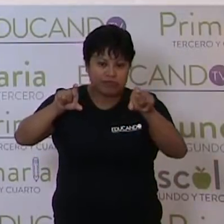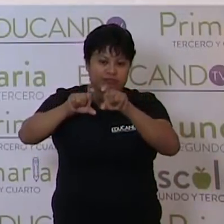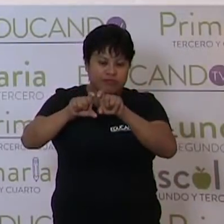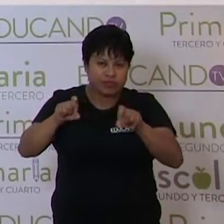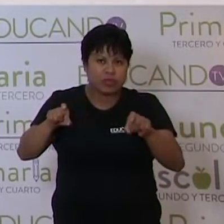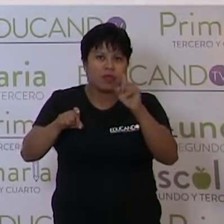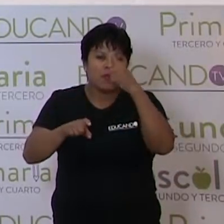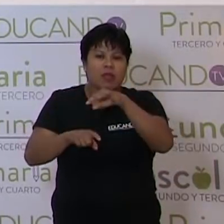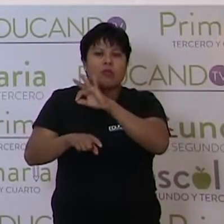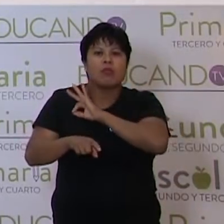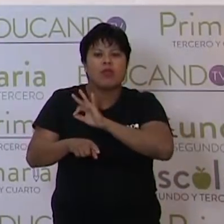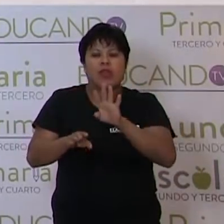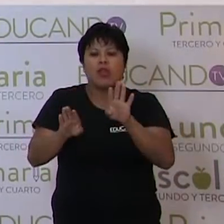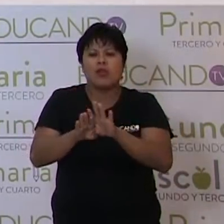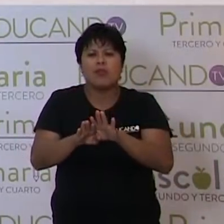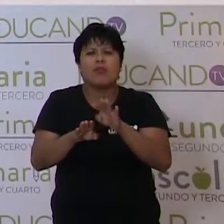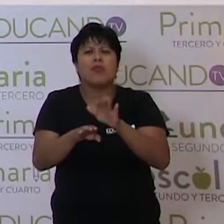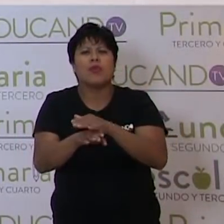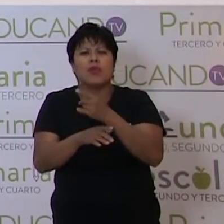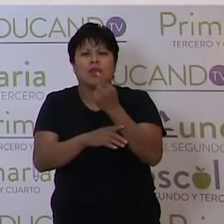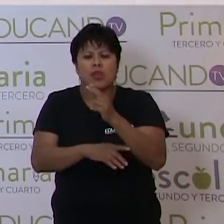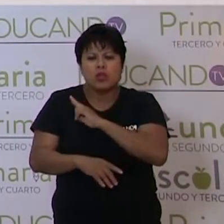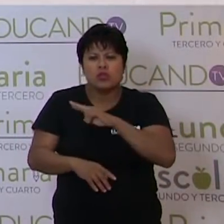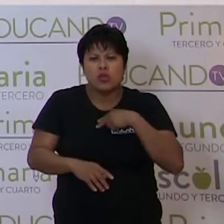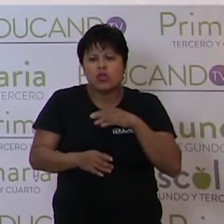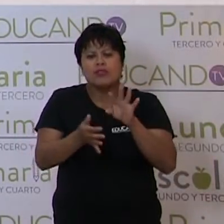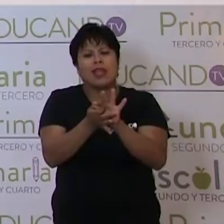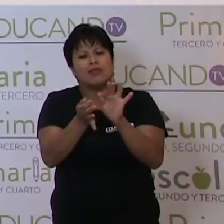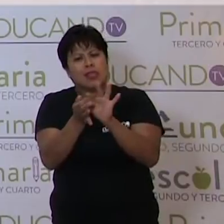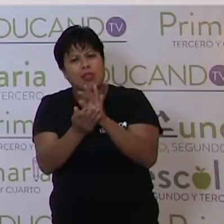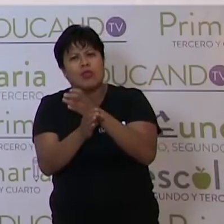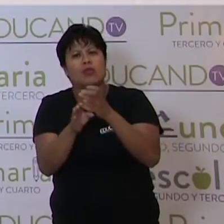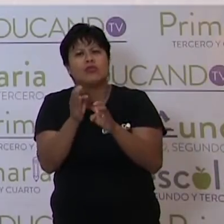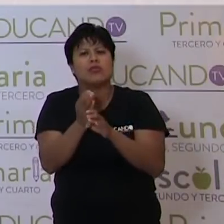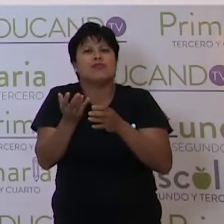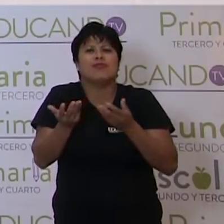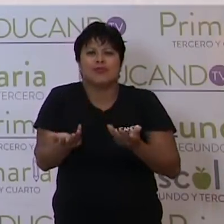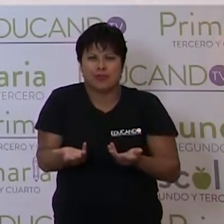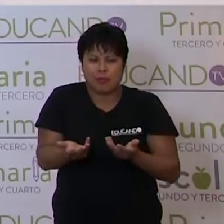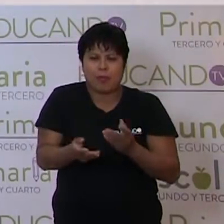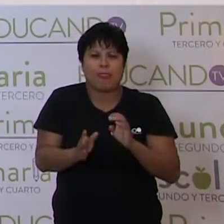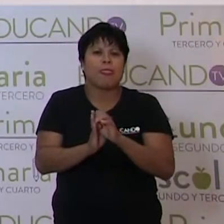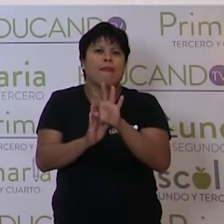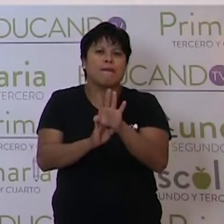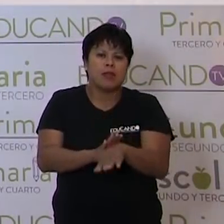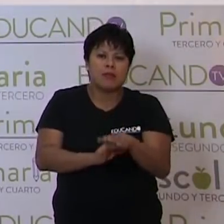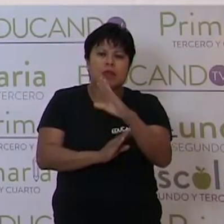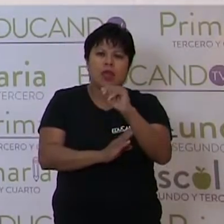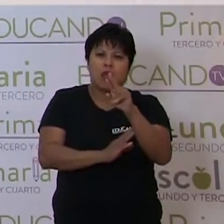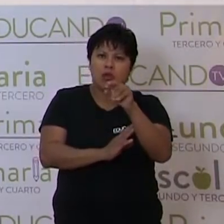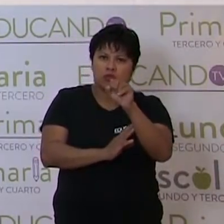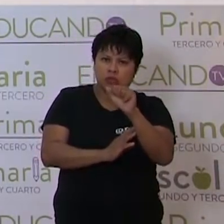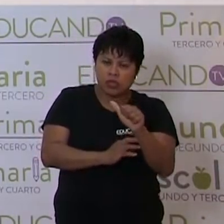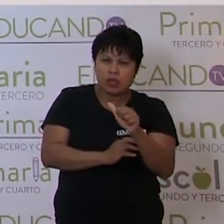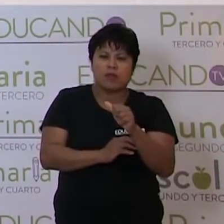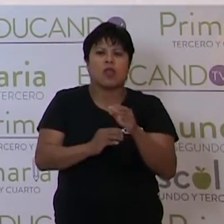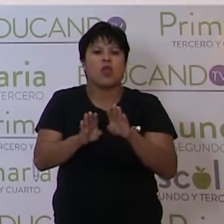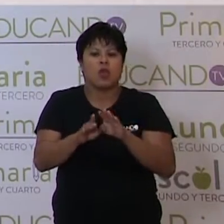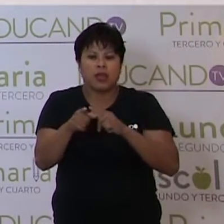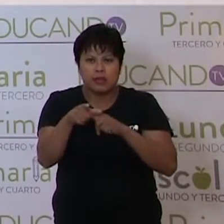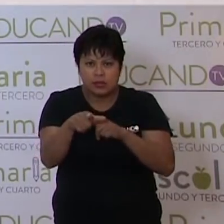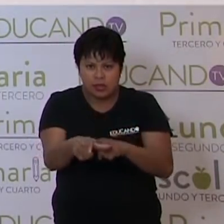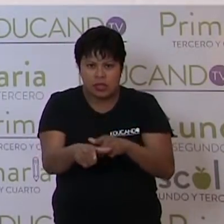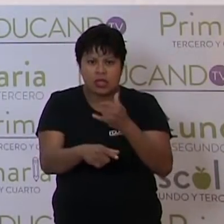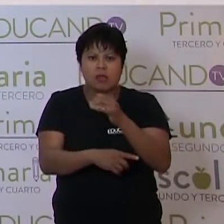a justificar por qué estamos contando las cosas, a decir, por ejemplo, la causa o la consecuencia